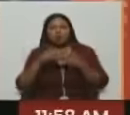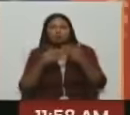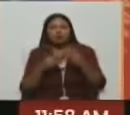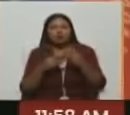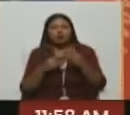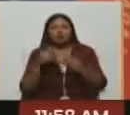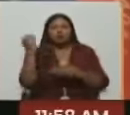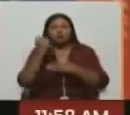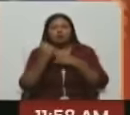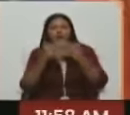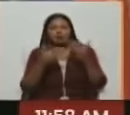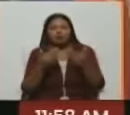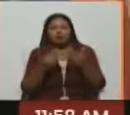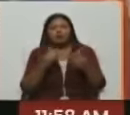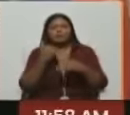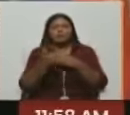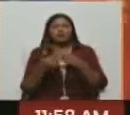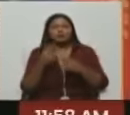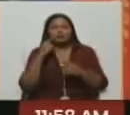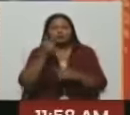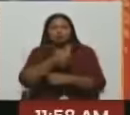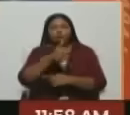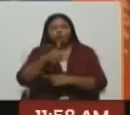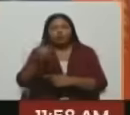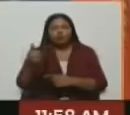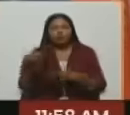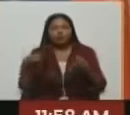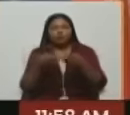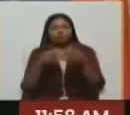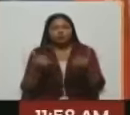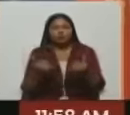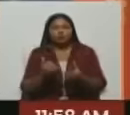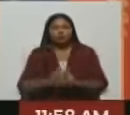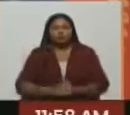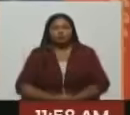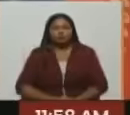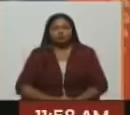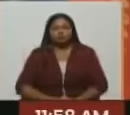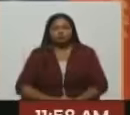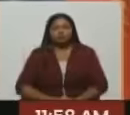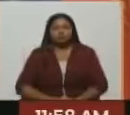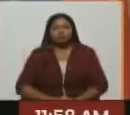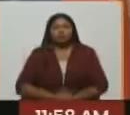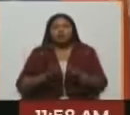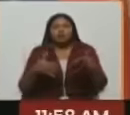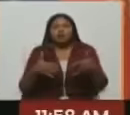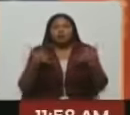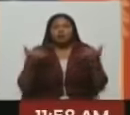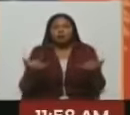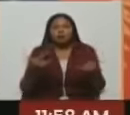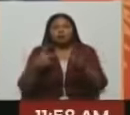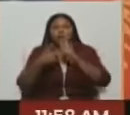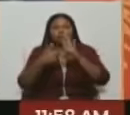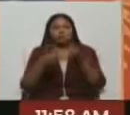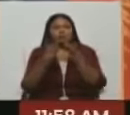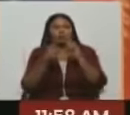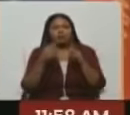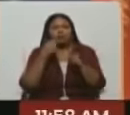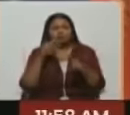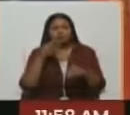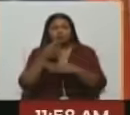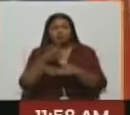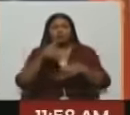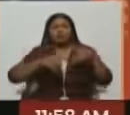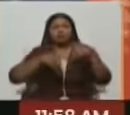asesinato, ha sido el plan de cada día de este sector extremista, que ahora se viste de democrático y dice que va para